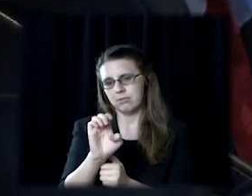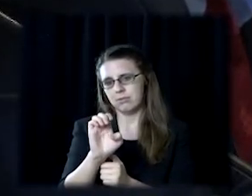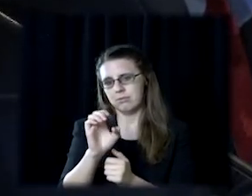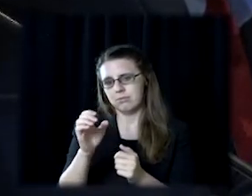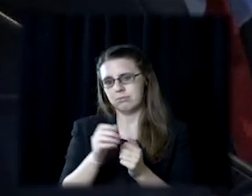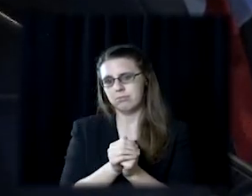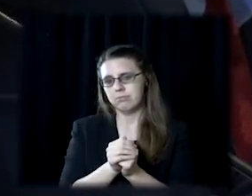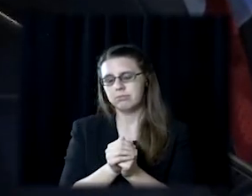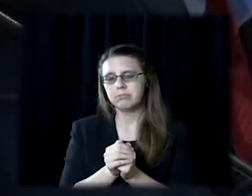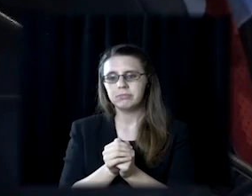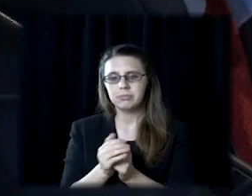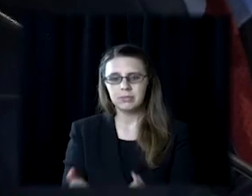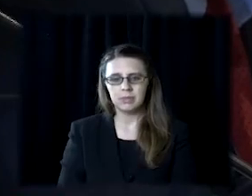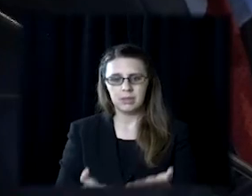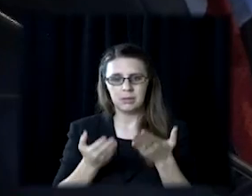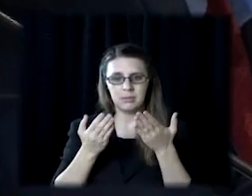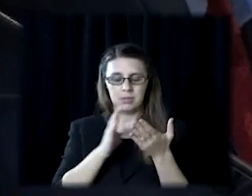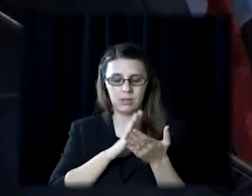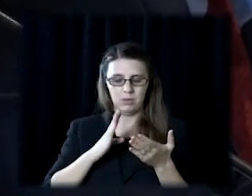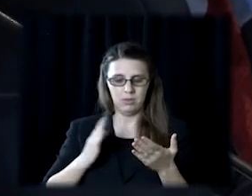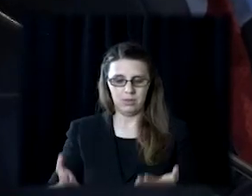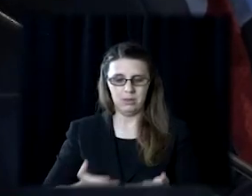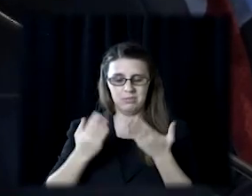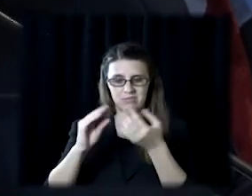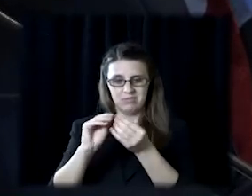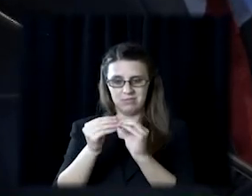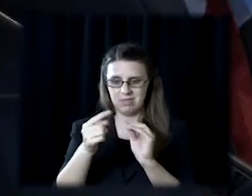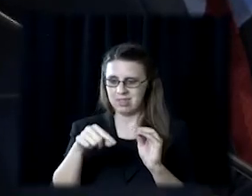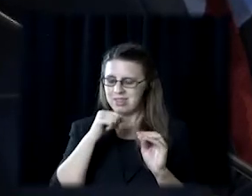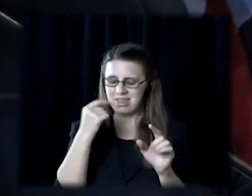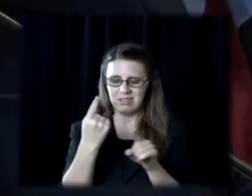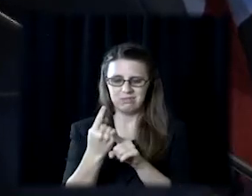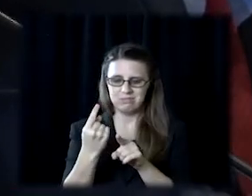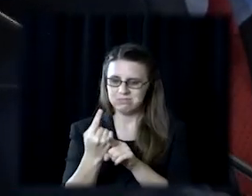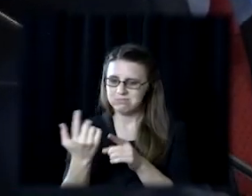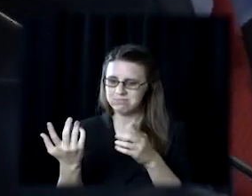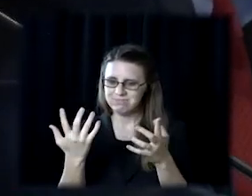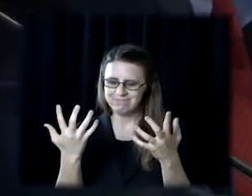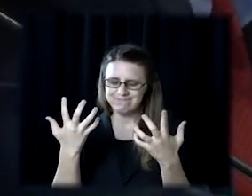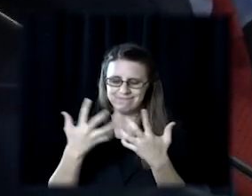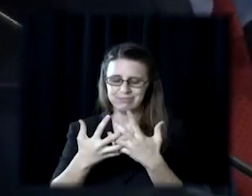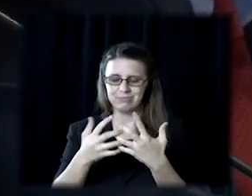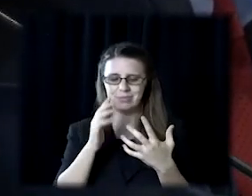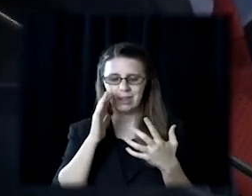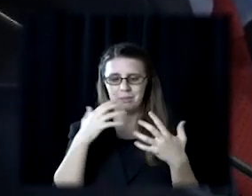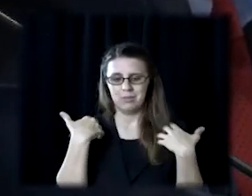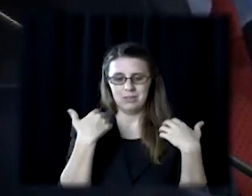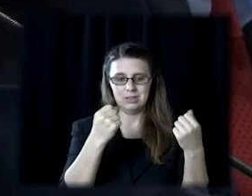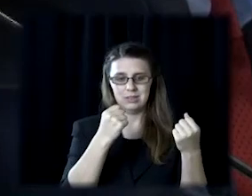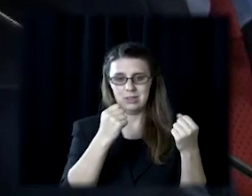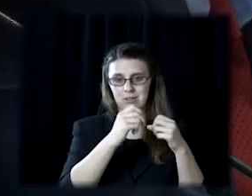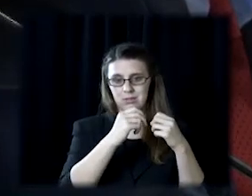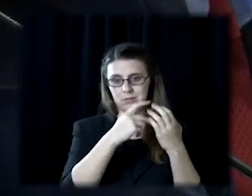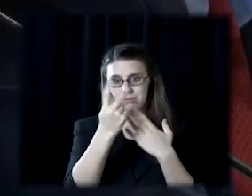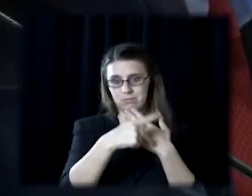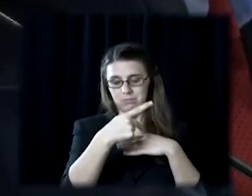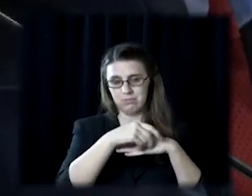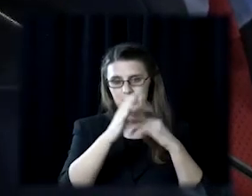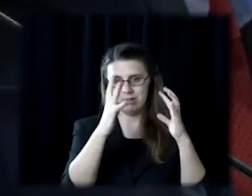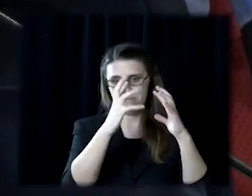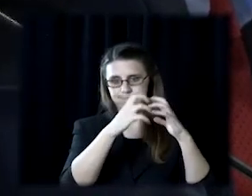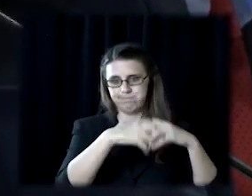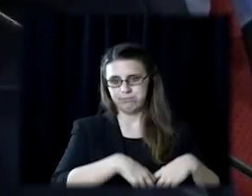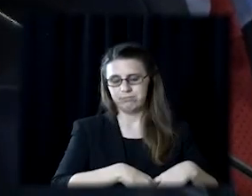costos propuestos por la Junta no son realistas y resultarían en el colapso del sistema de salud de Puerto Rico. El gobierno incluyó fondos federales